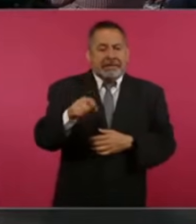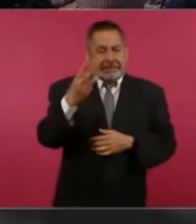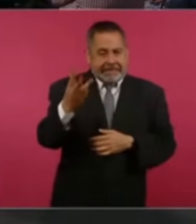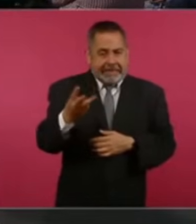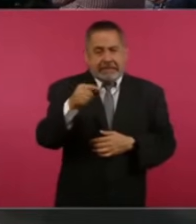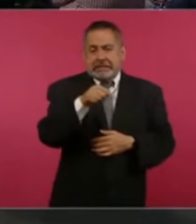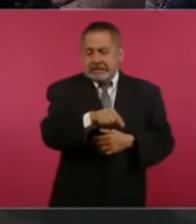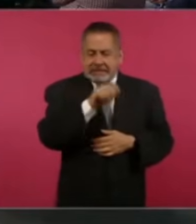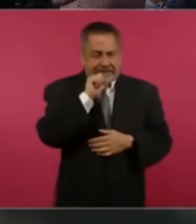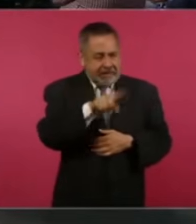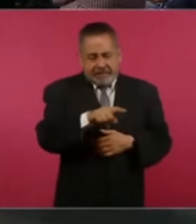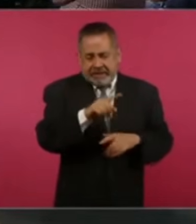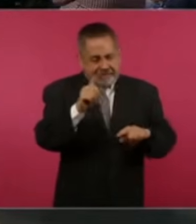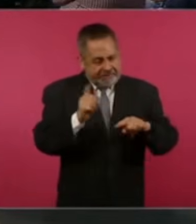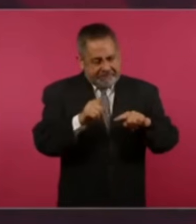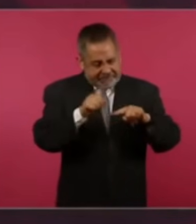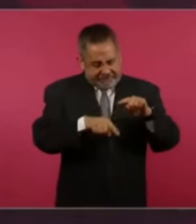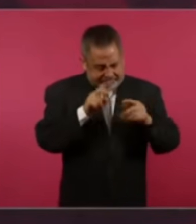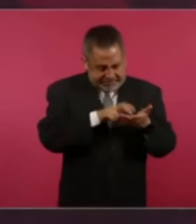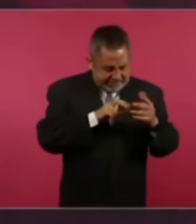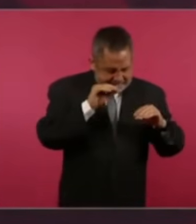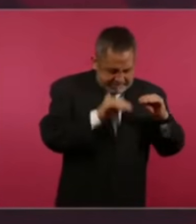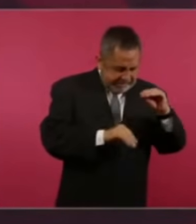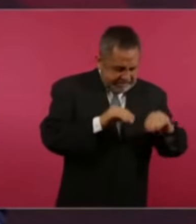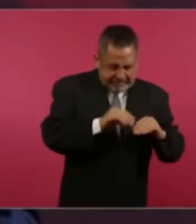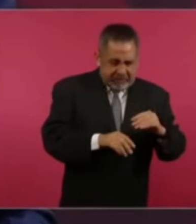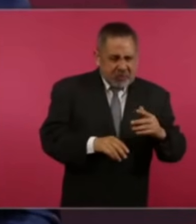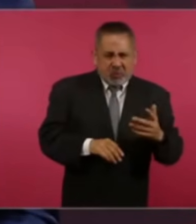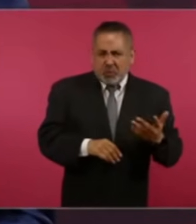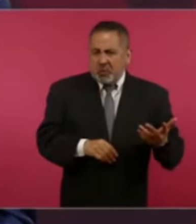123 y a las leyes